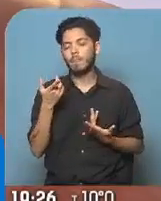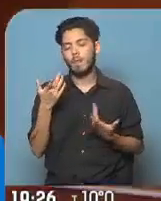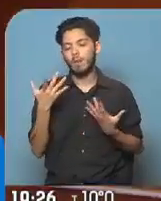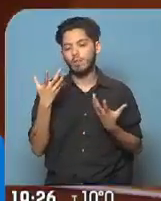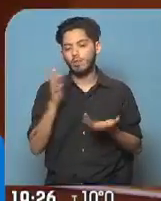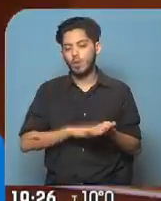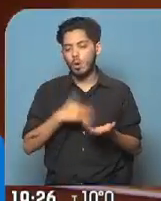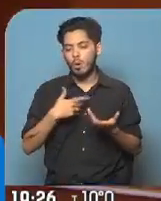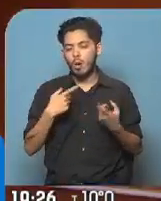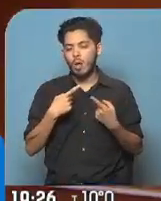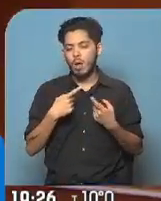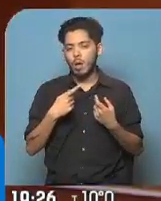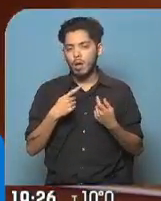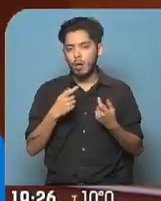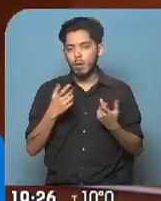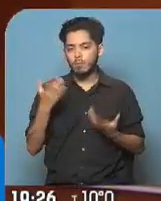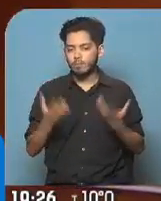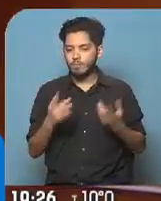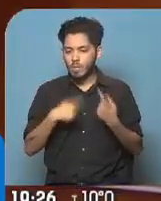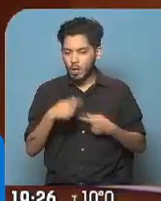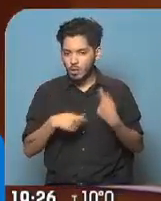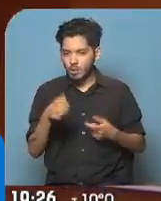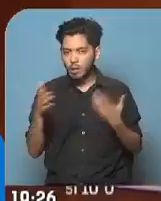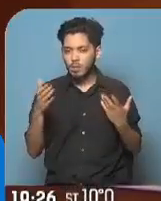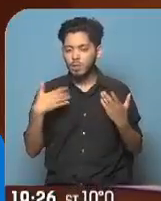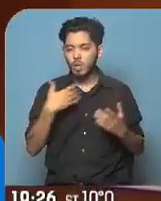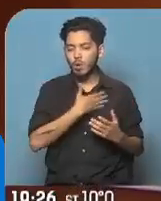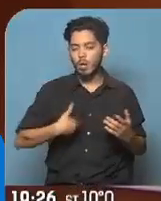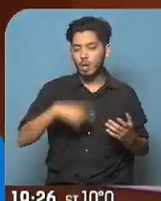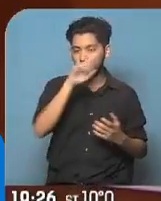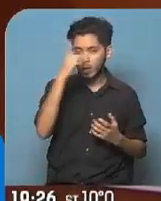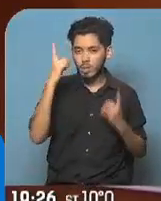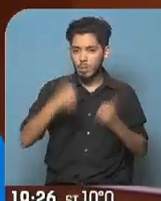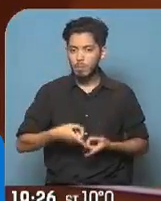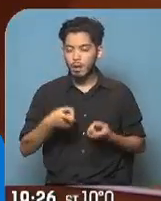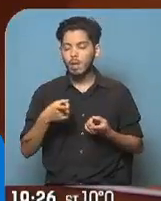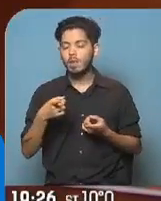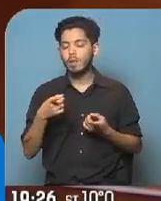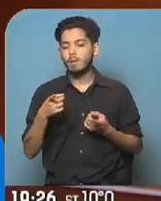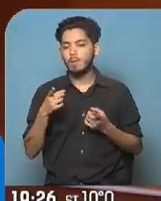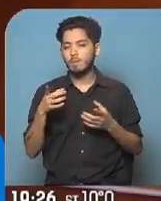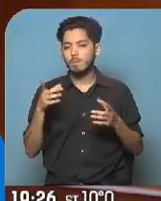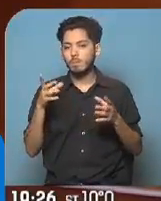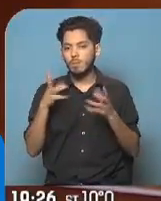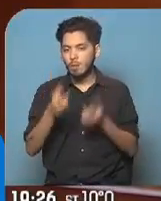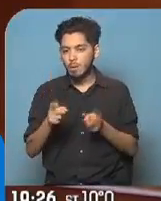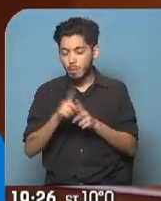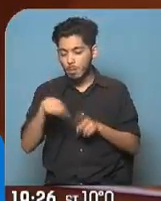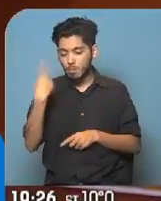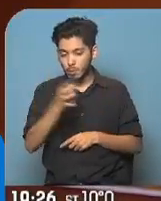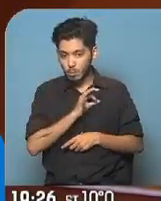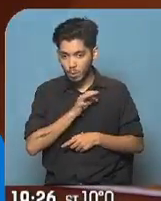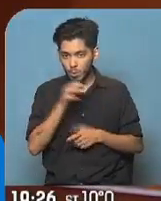puja que va a haber entre entre las naciones y los gobernadores para ver cómo se distribuyen los sacrificios está claro que el año que viene es un